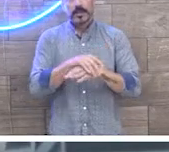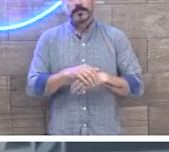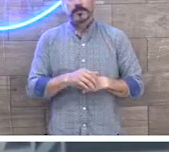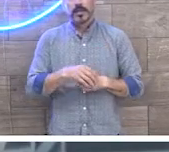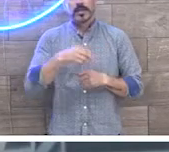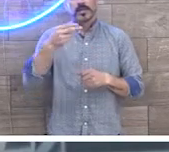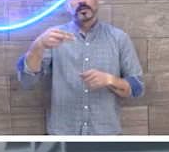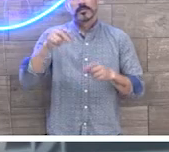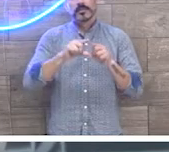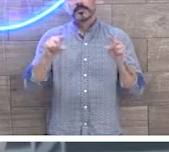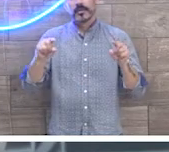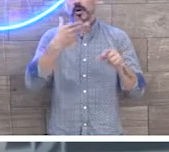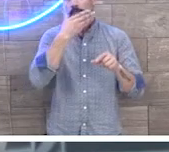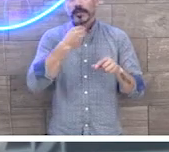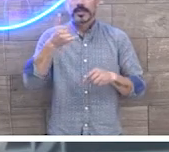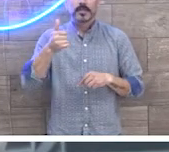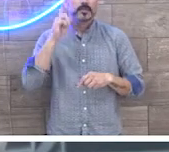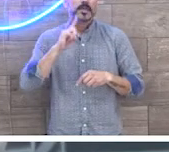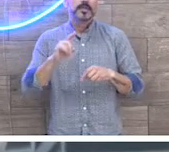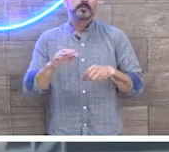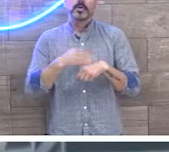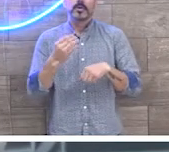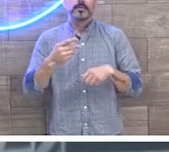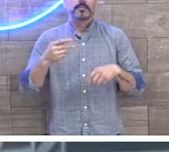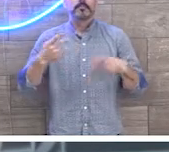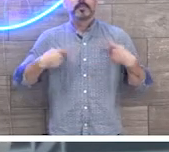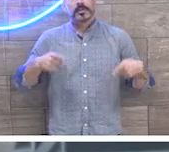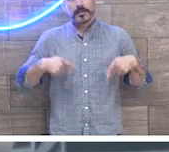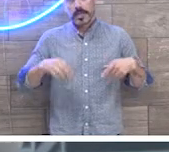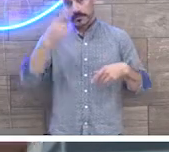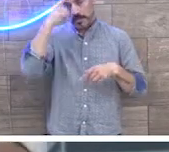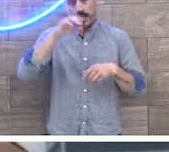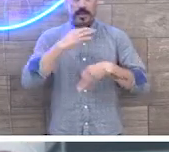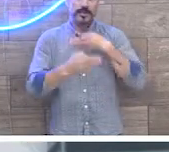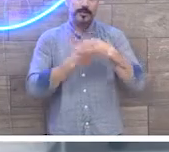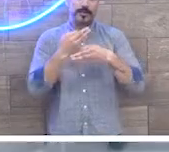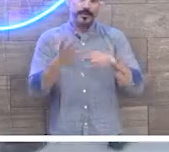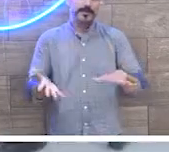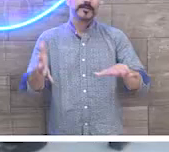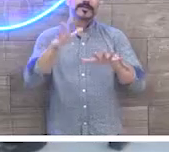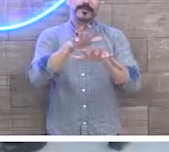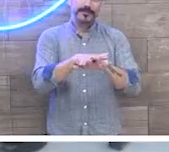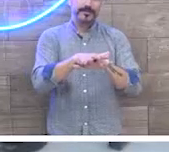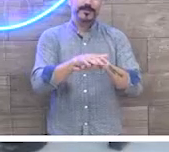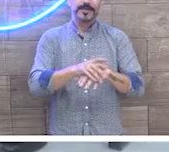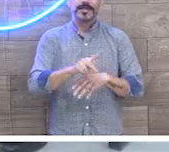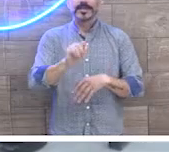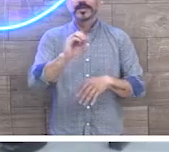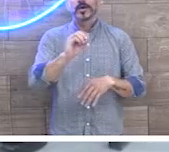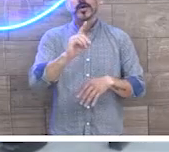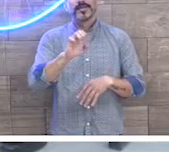de hombres y mujeres por personas, para que, uh-huh, ahí queden incluidos todas, todos, todas y todes, como dicen ahora,